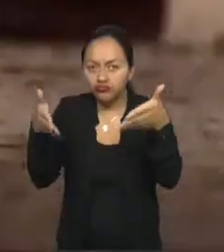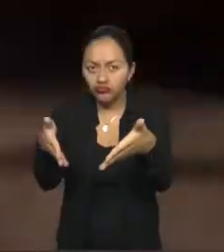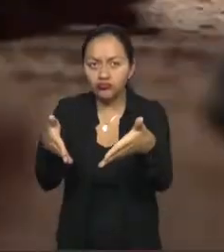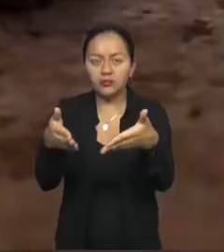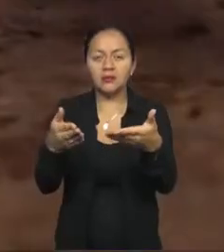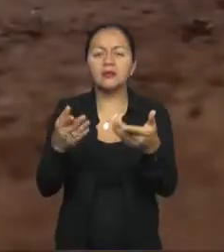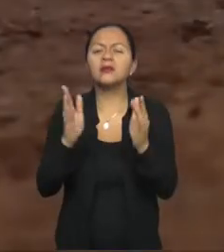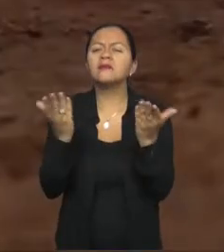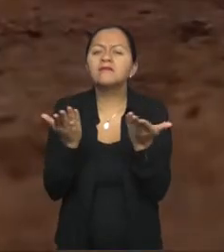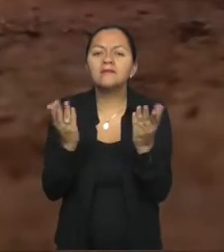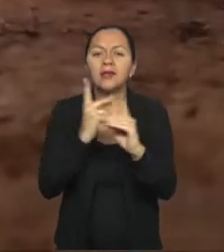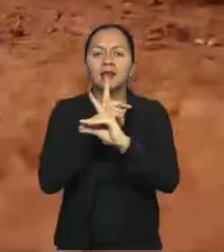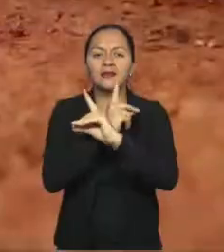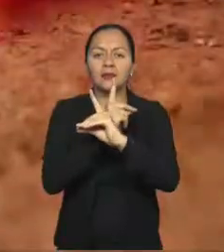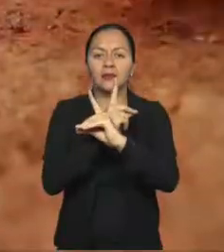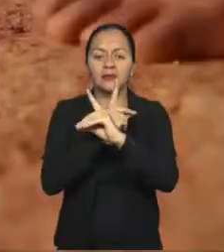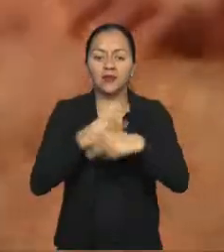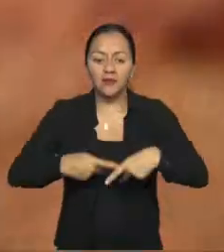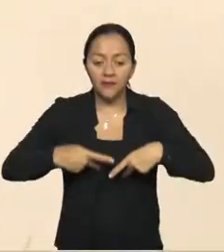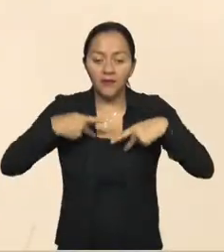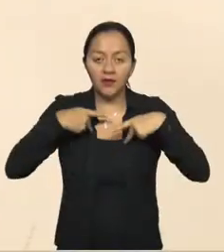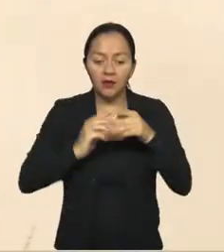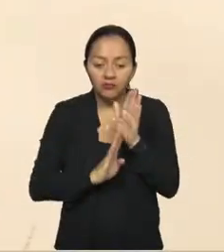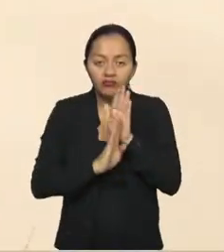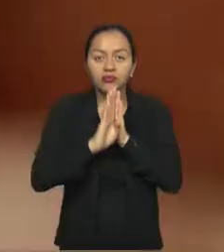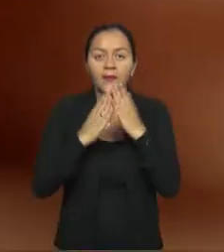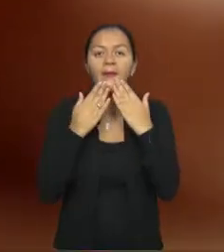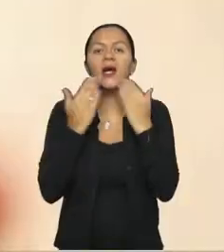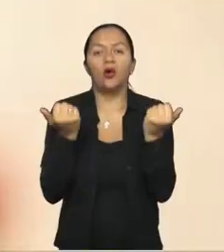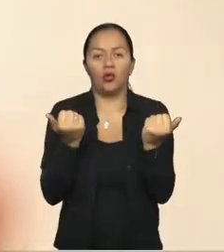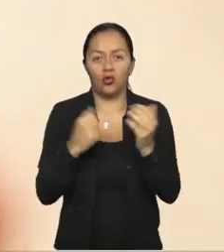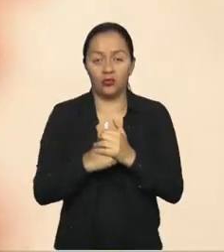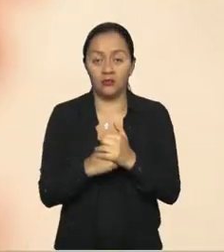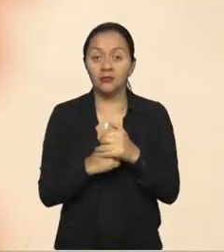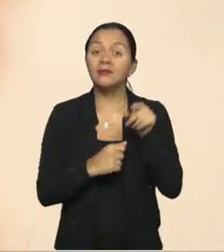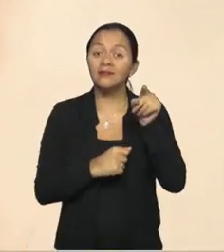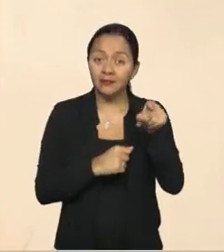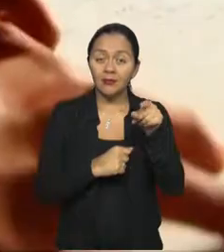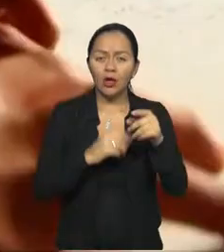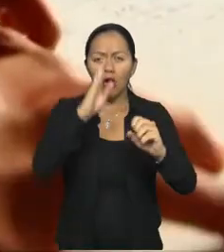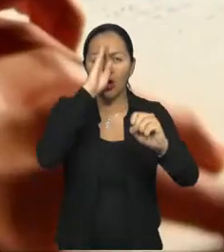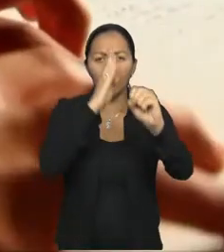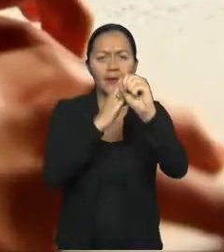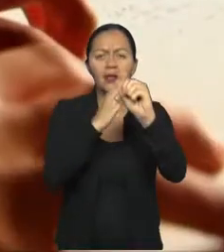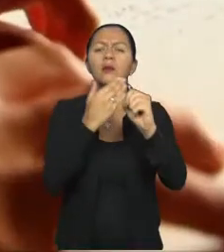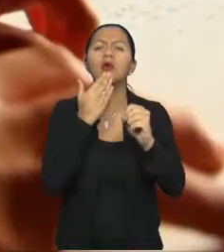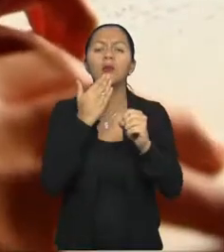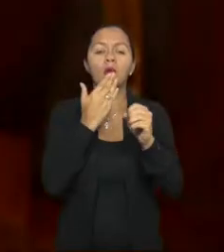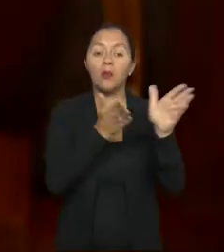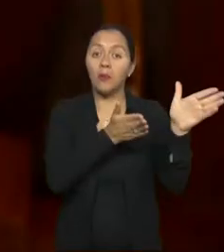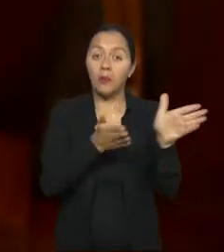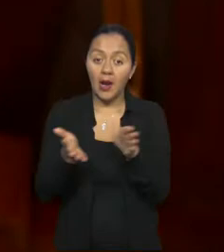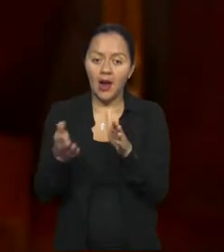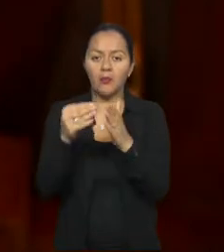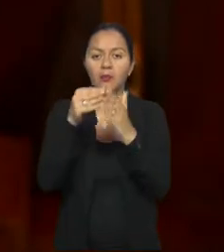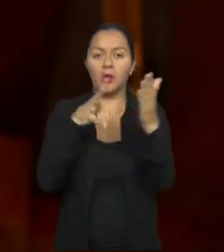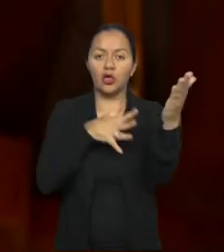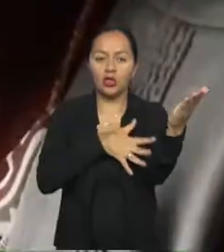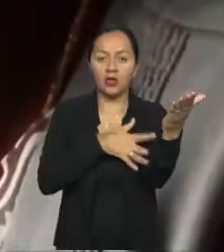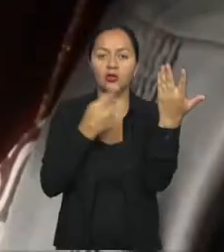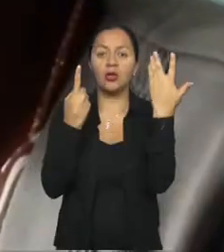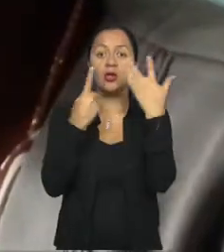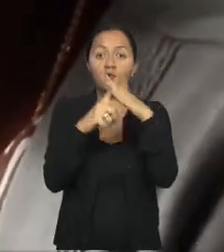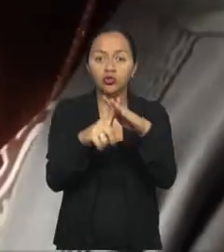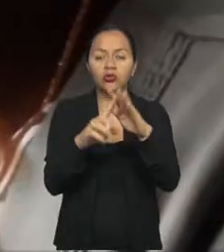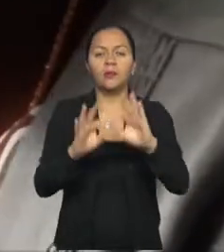discapacidad. Entre sus principales objetivos está el de elaborar programas y proyectos que permitan un desarrollo inclusivo basado